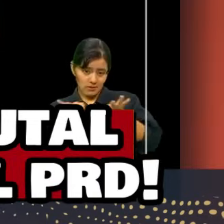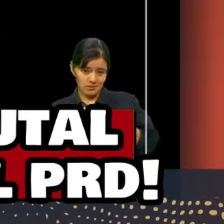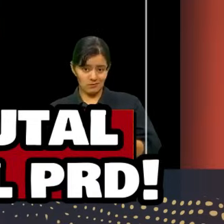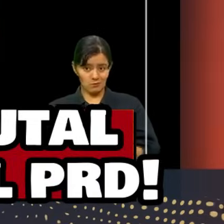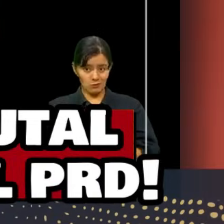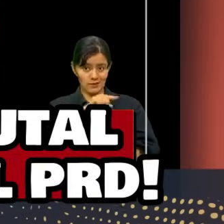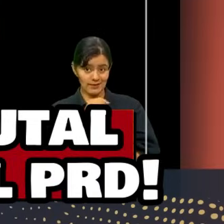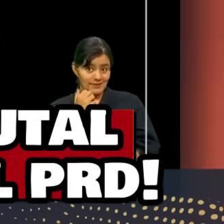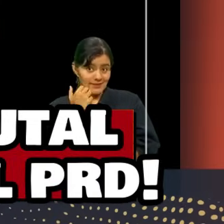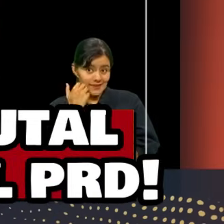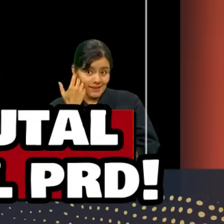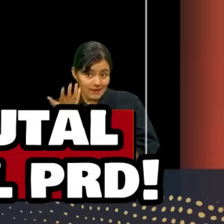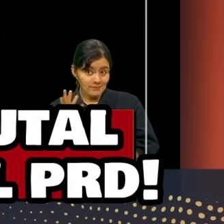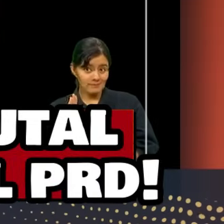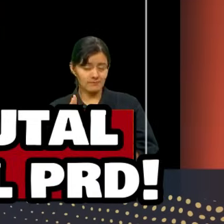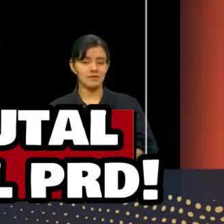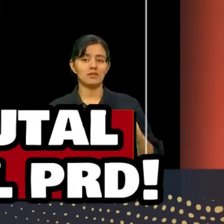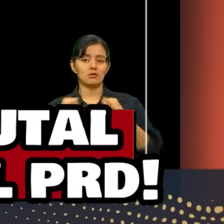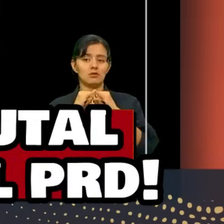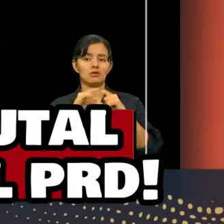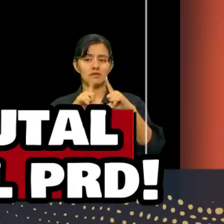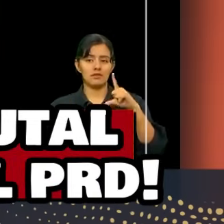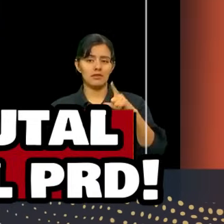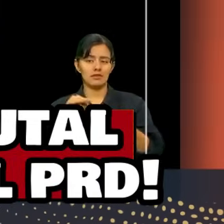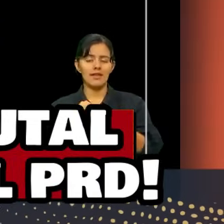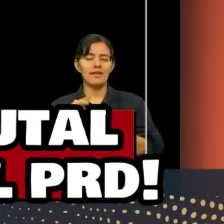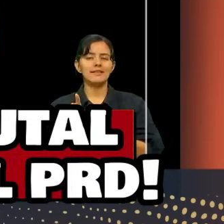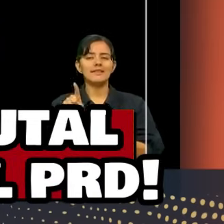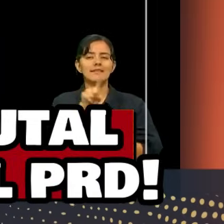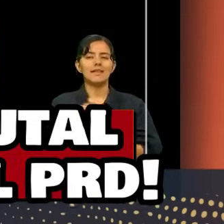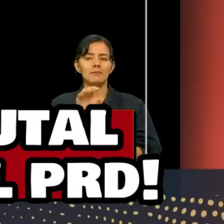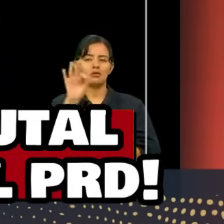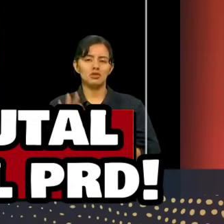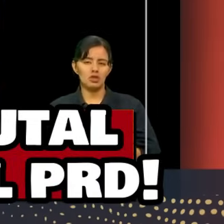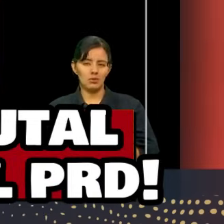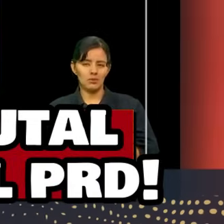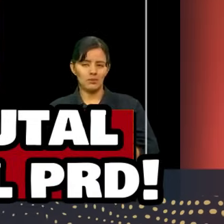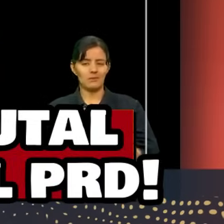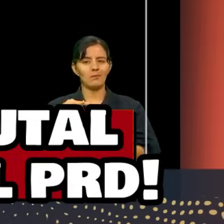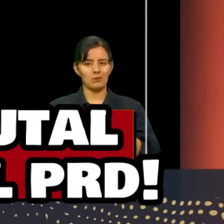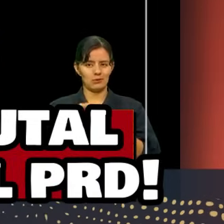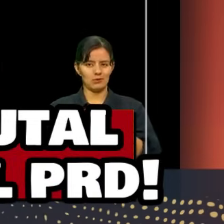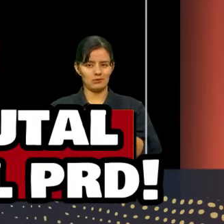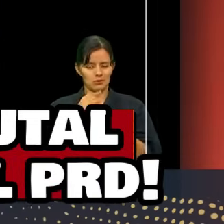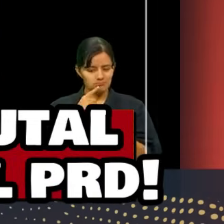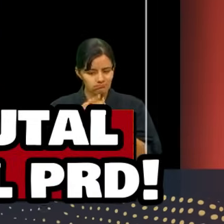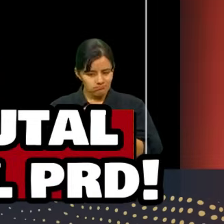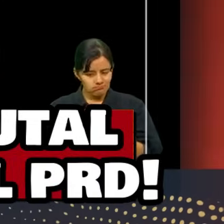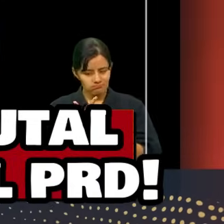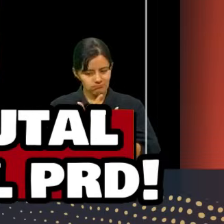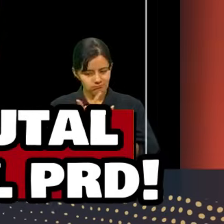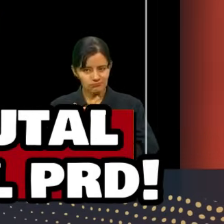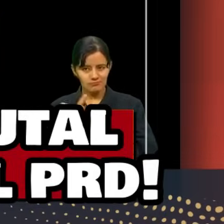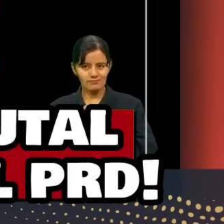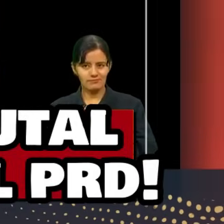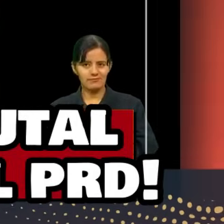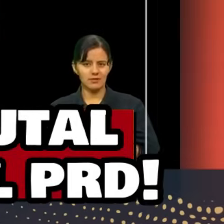política, que el Instituto Nacional Electoral pudiera terminar de recomputar el 100%. Casi puedo decirles que